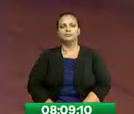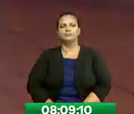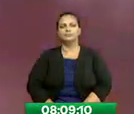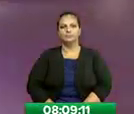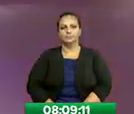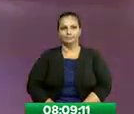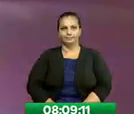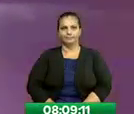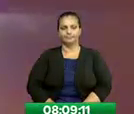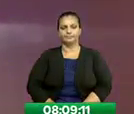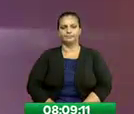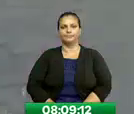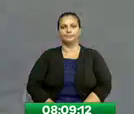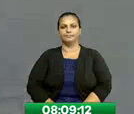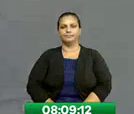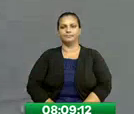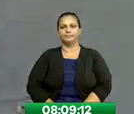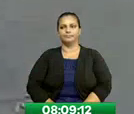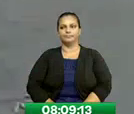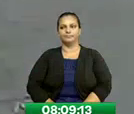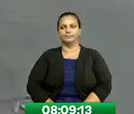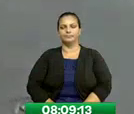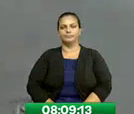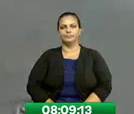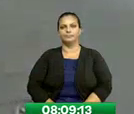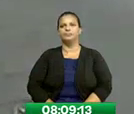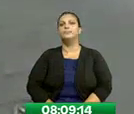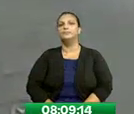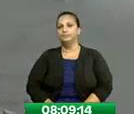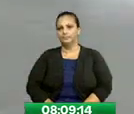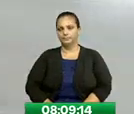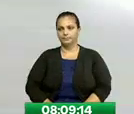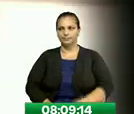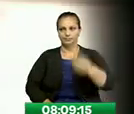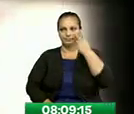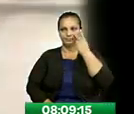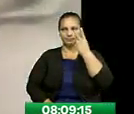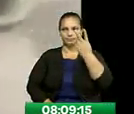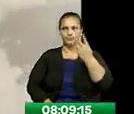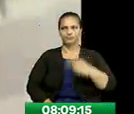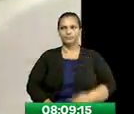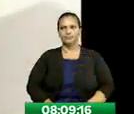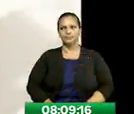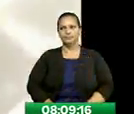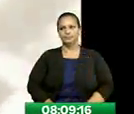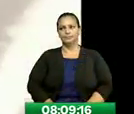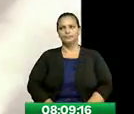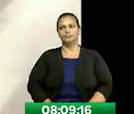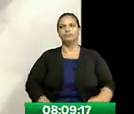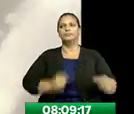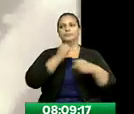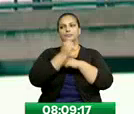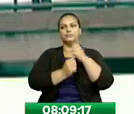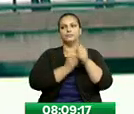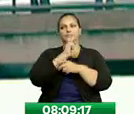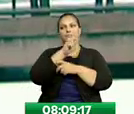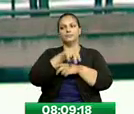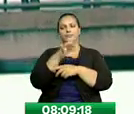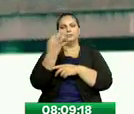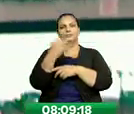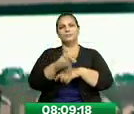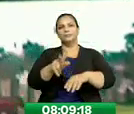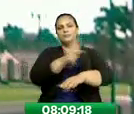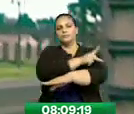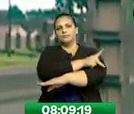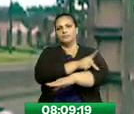Estos hechos sucedieron en el transcurso del año que va a terminar. Accidentes acontecidos a lo largo de la vía perimetral de